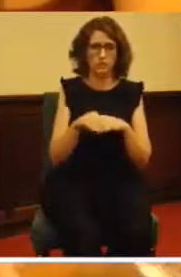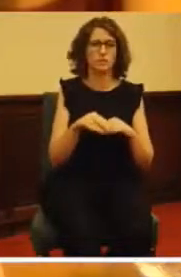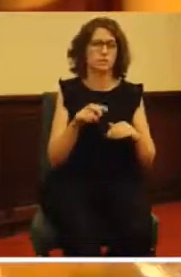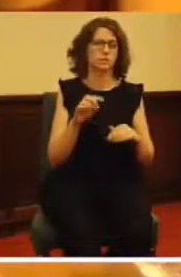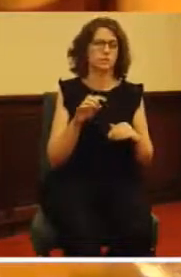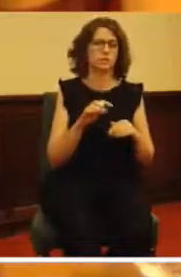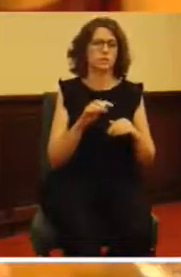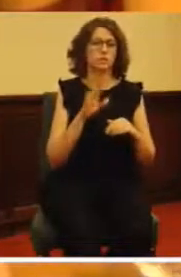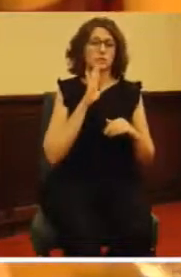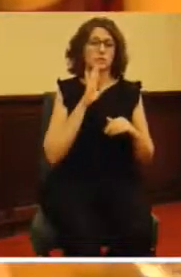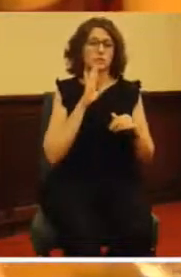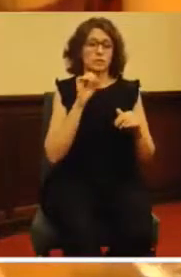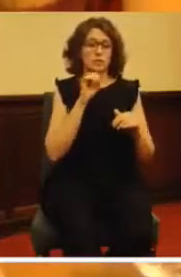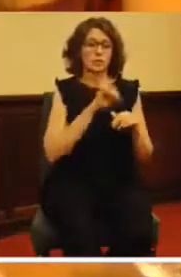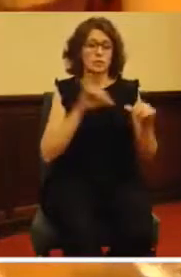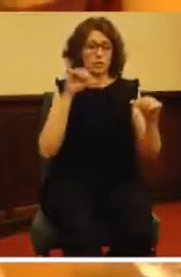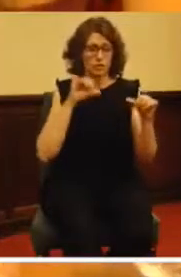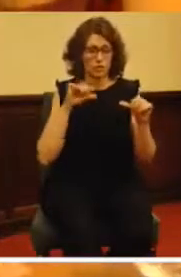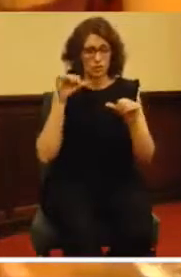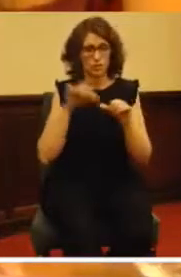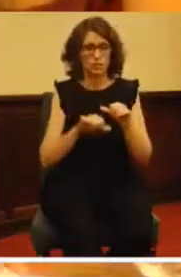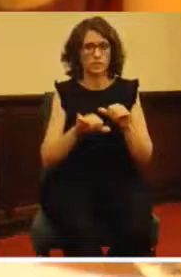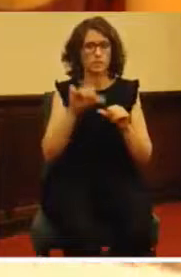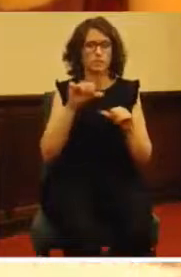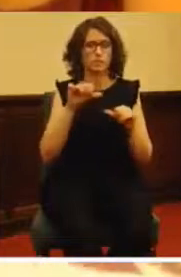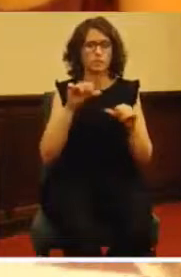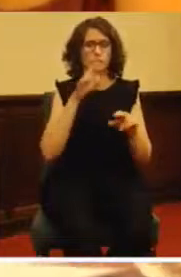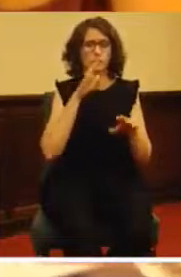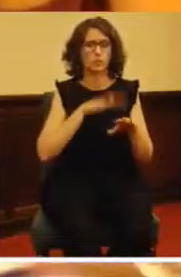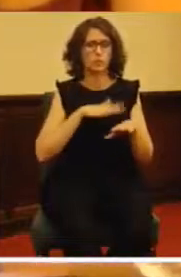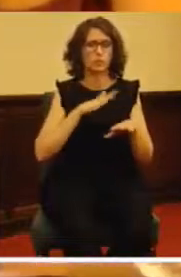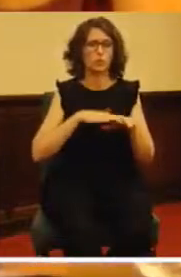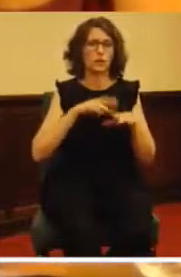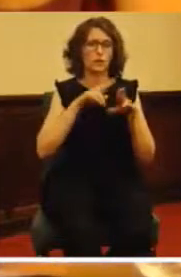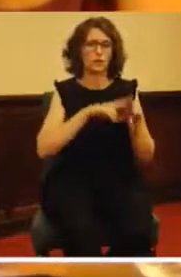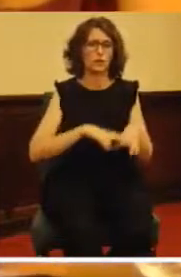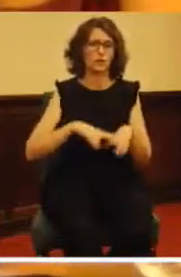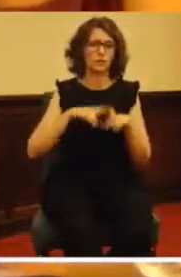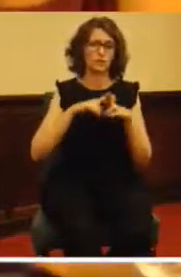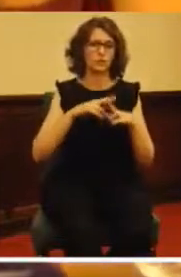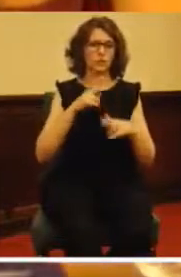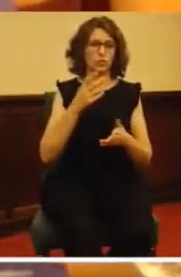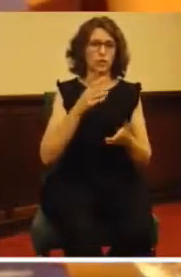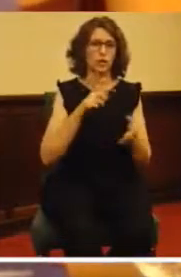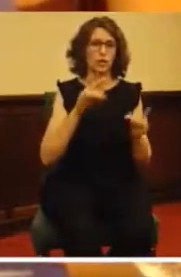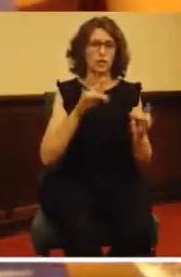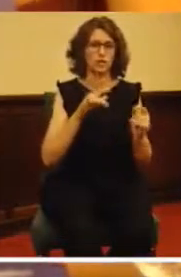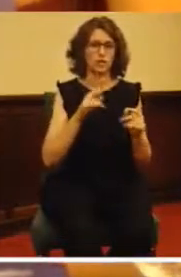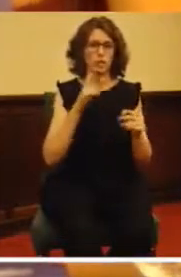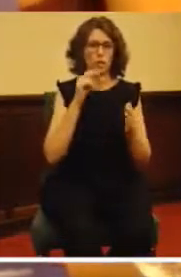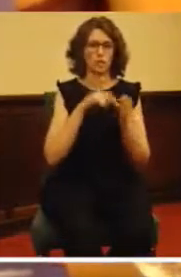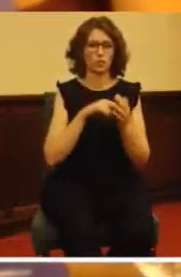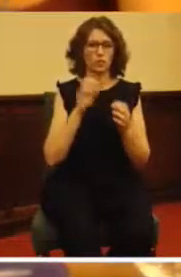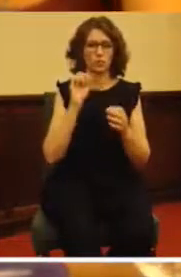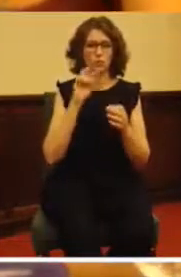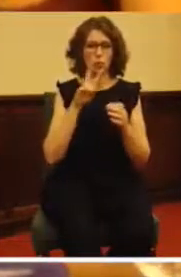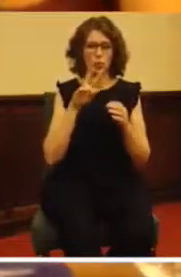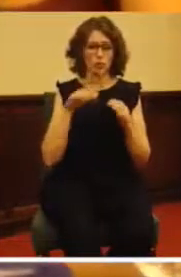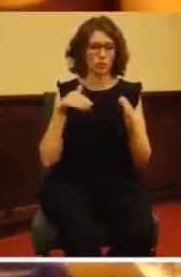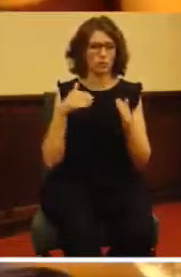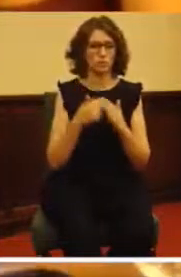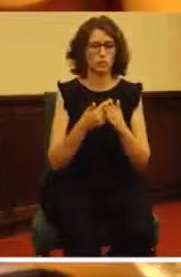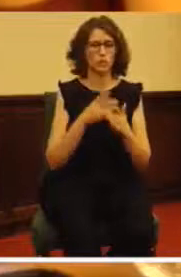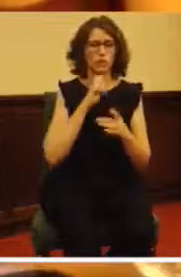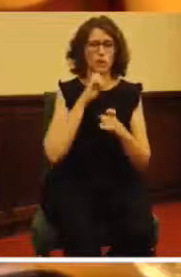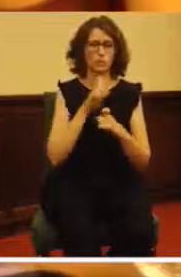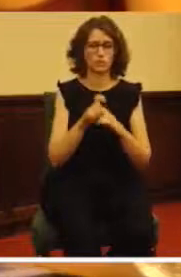año, como les he dicho, y debido a la revisión catastral del 2012, el recibo ya les he dicho que va a seguir subiendo, y va a seguir